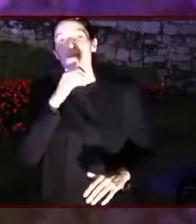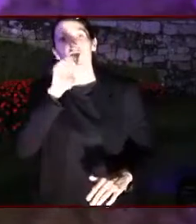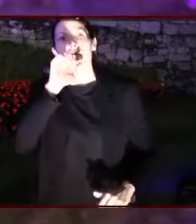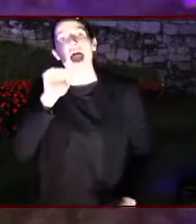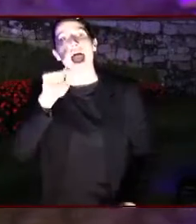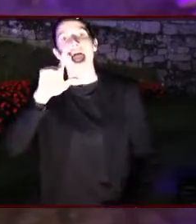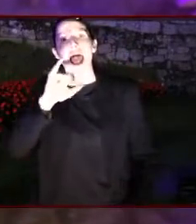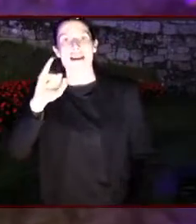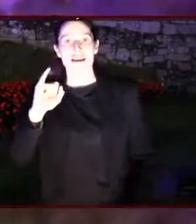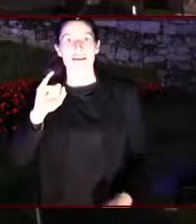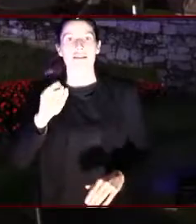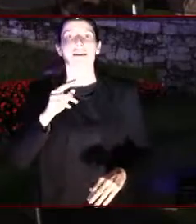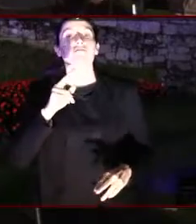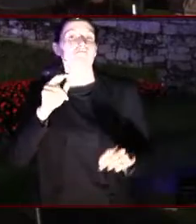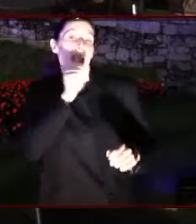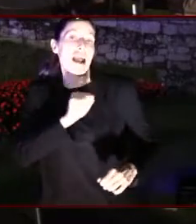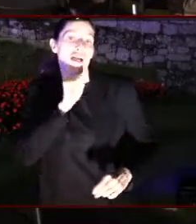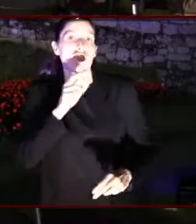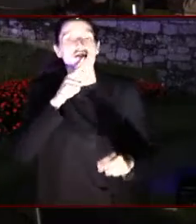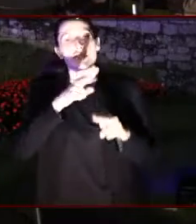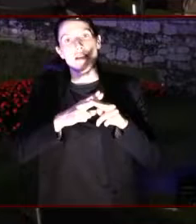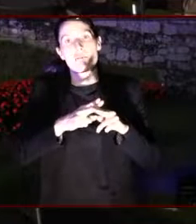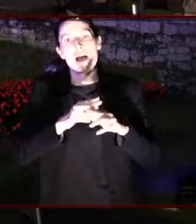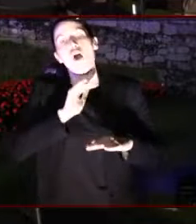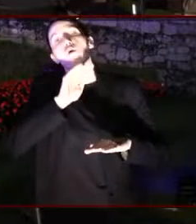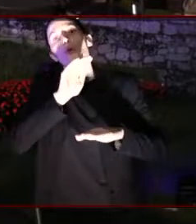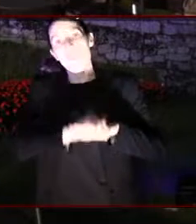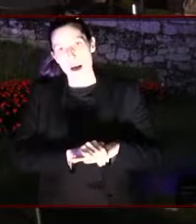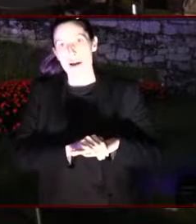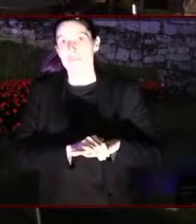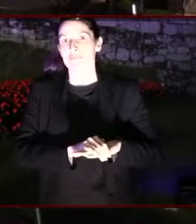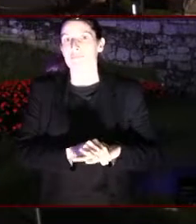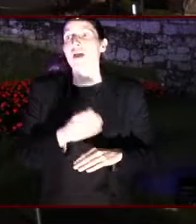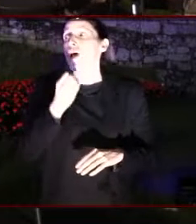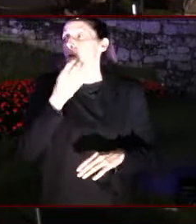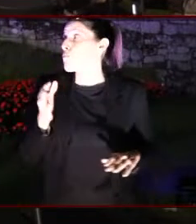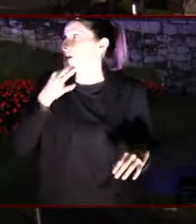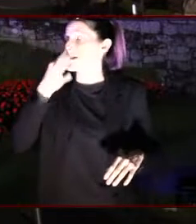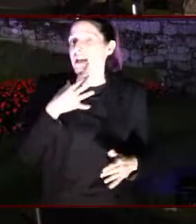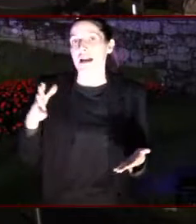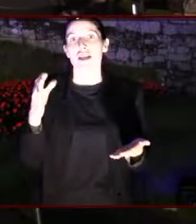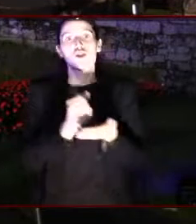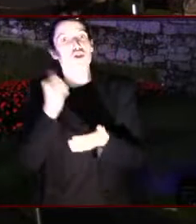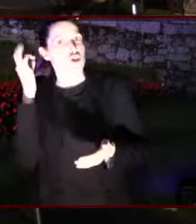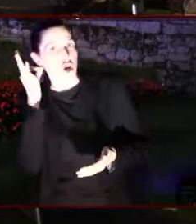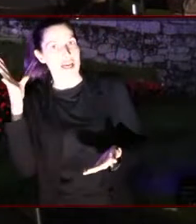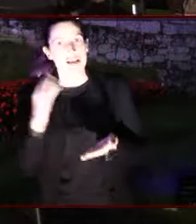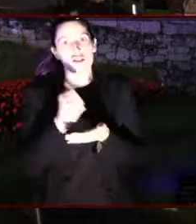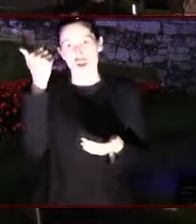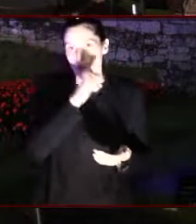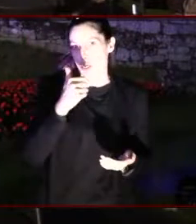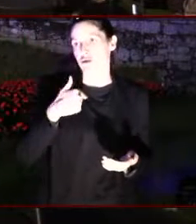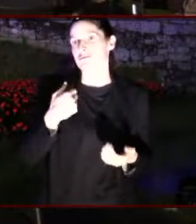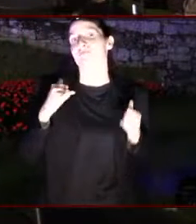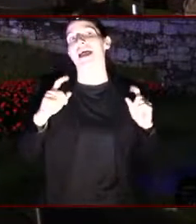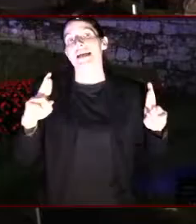canción Culpable. Hola, buenas tardes a todos e a todas. Espero que os lo estéis pasando moi bien. Yo soy